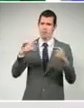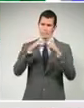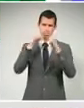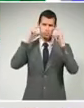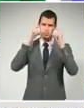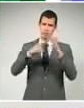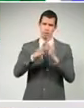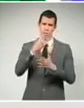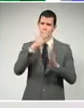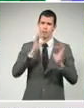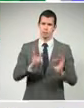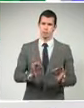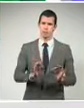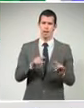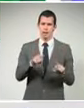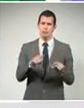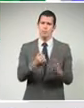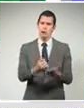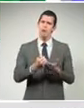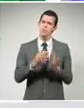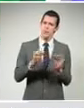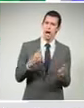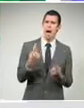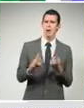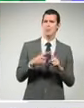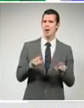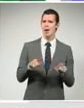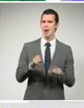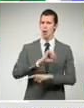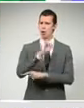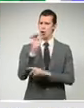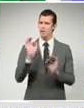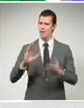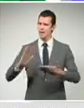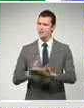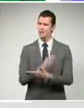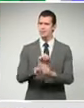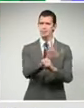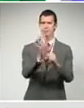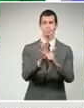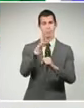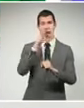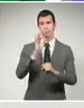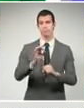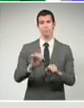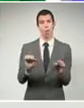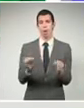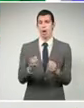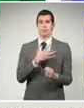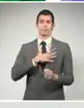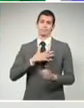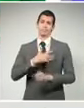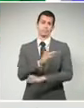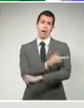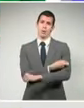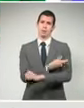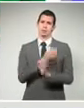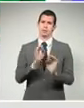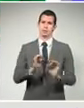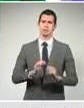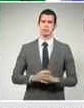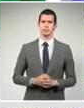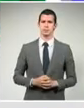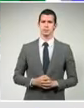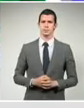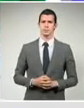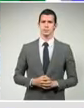ido logrando la solución de esta pandemia, independientemente de los países que han